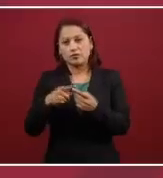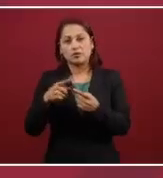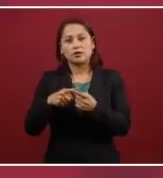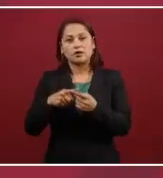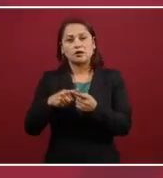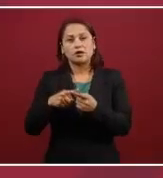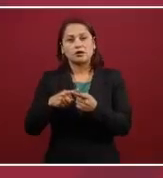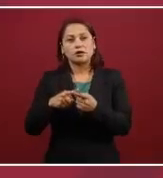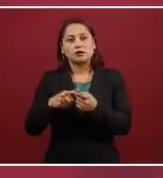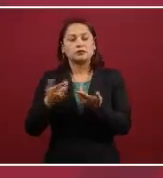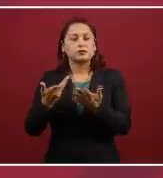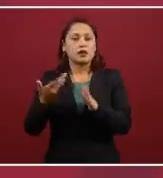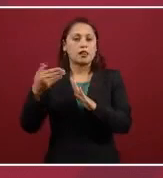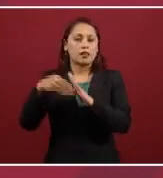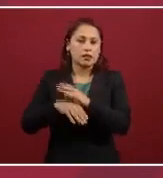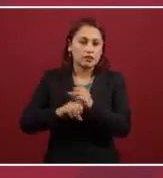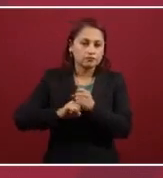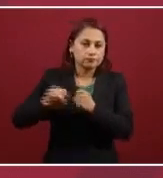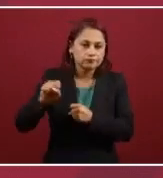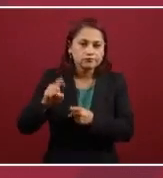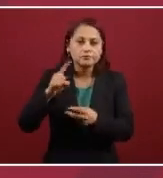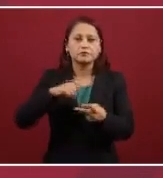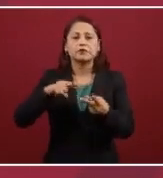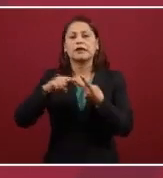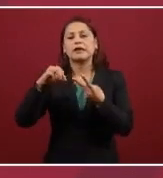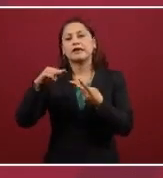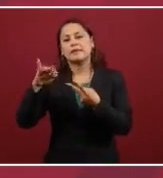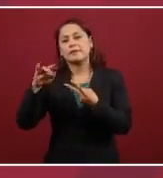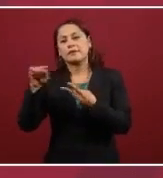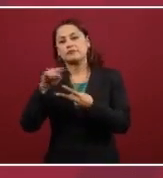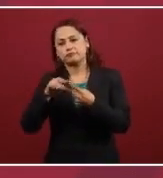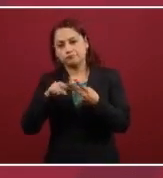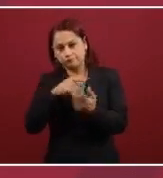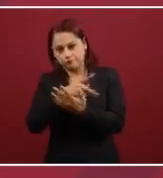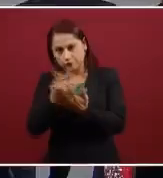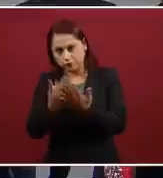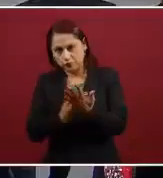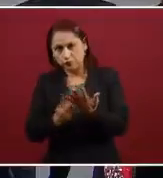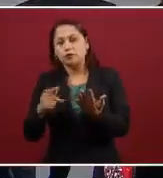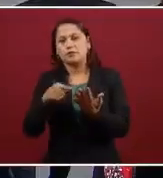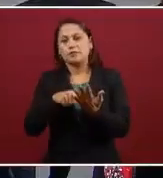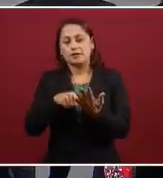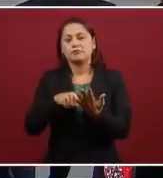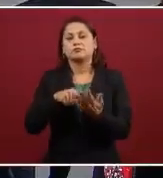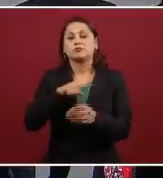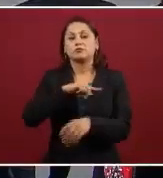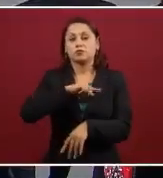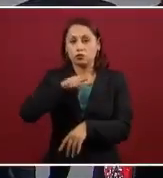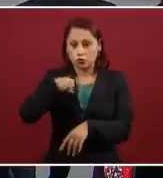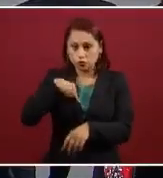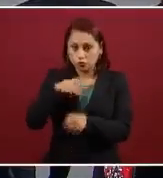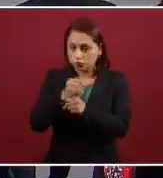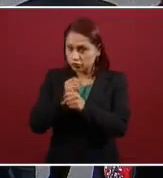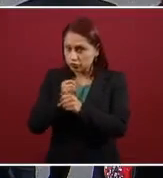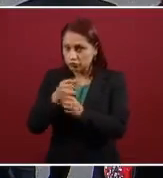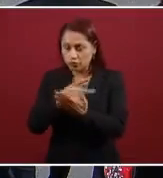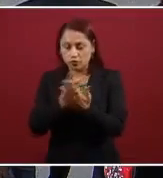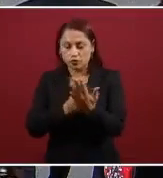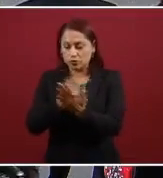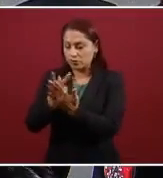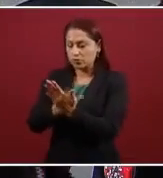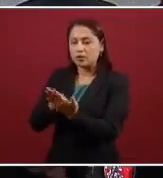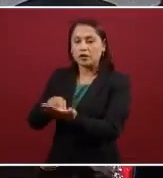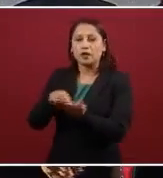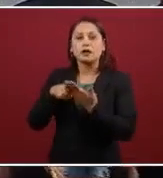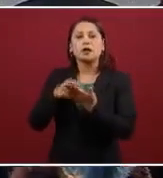da IMEX, pero también tenemos los argumentos para decir por qué esos programas de apoyo no lo son. Pero podría